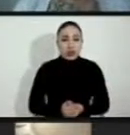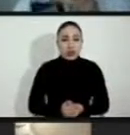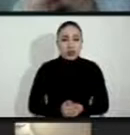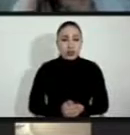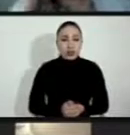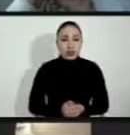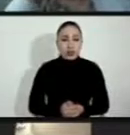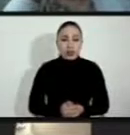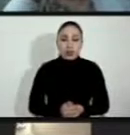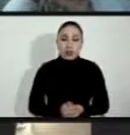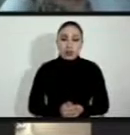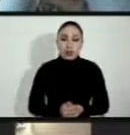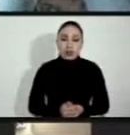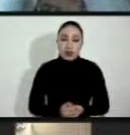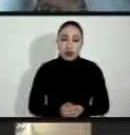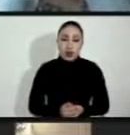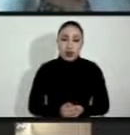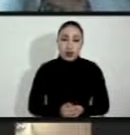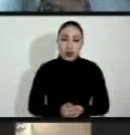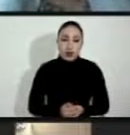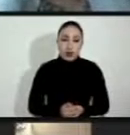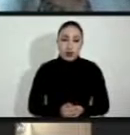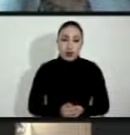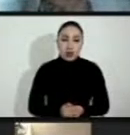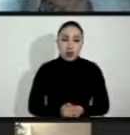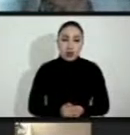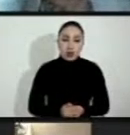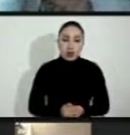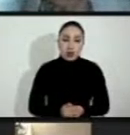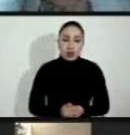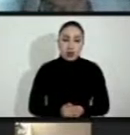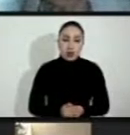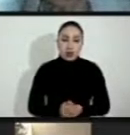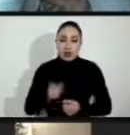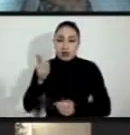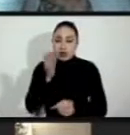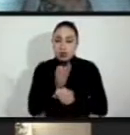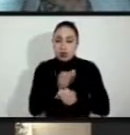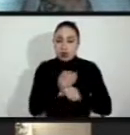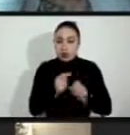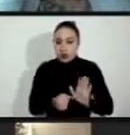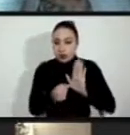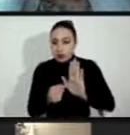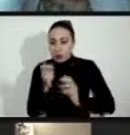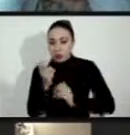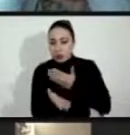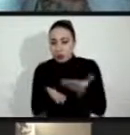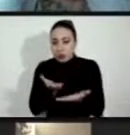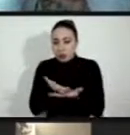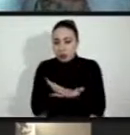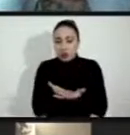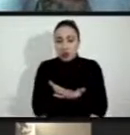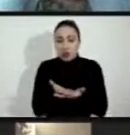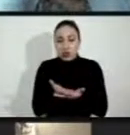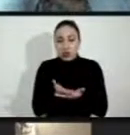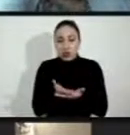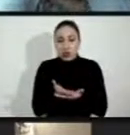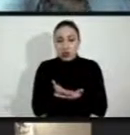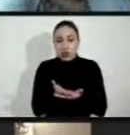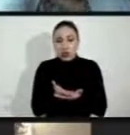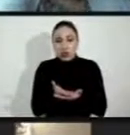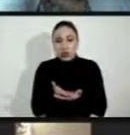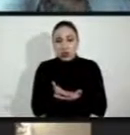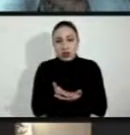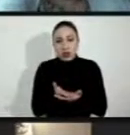o sea, la proposición que nos presenta y que tomando en cuenta que es del interés